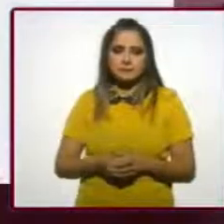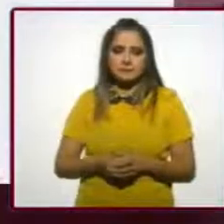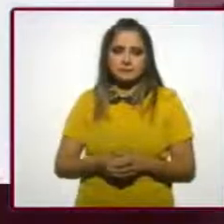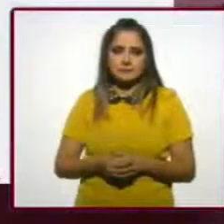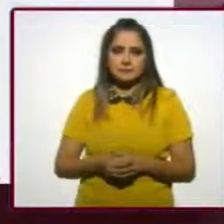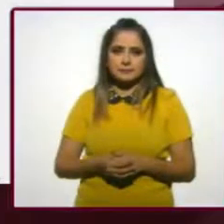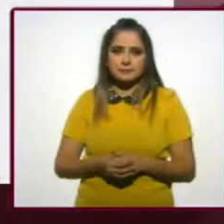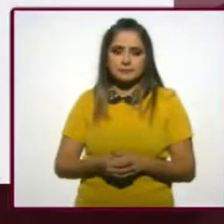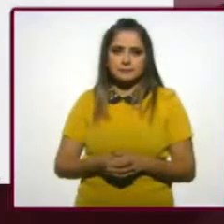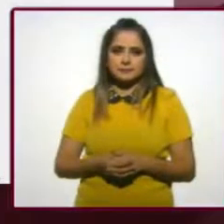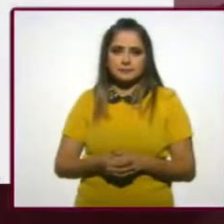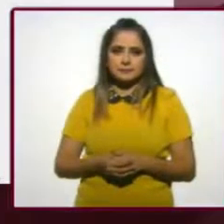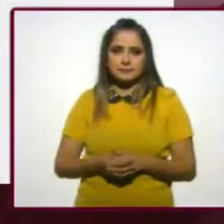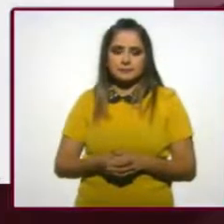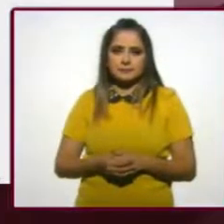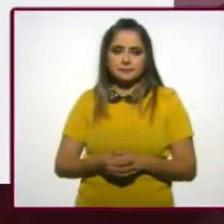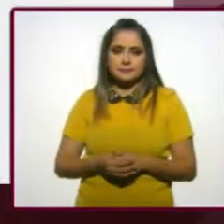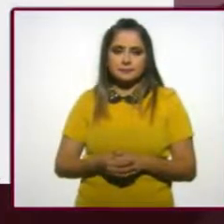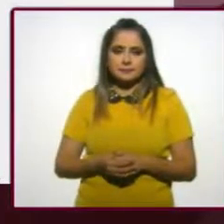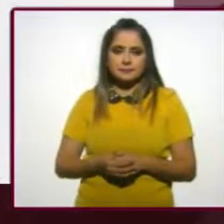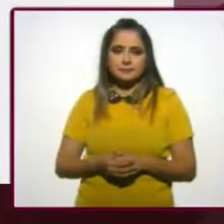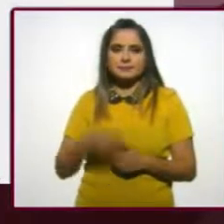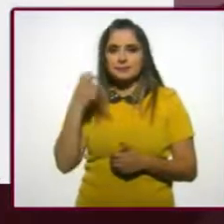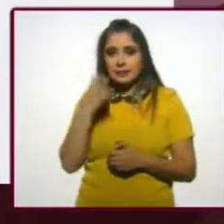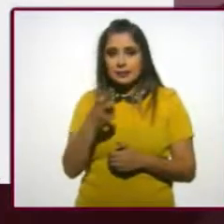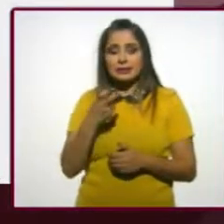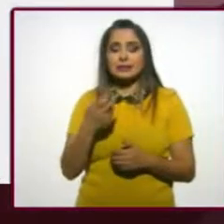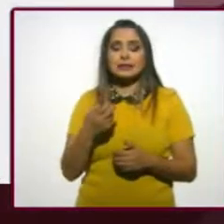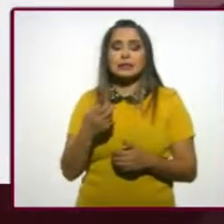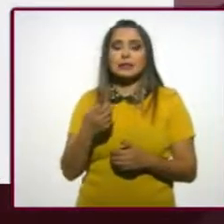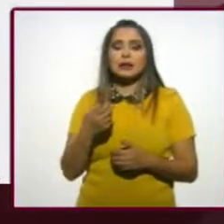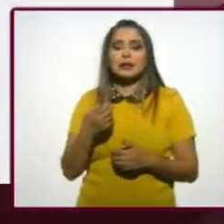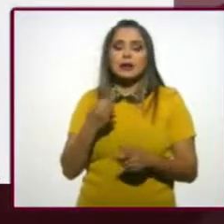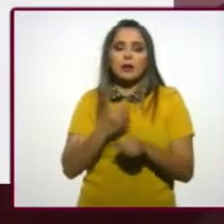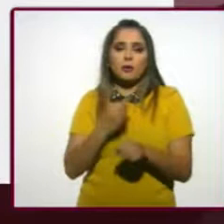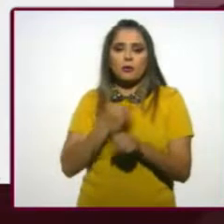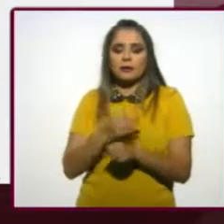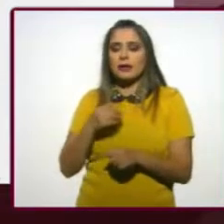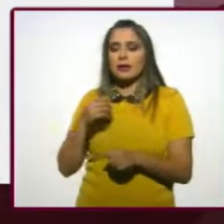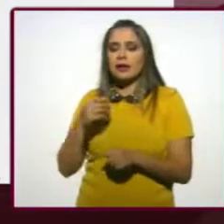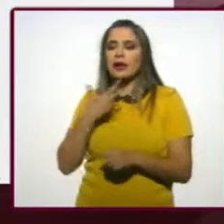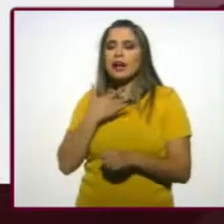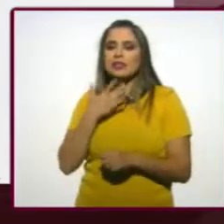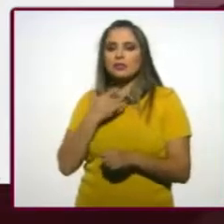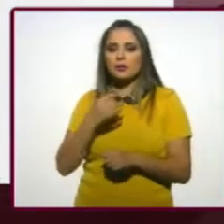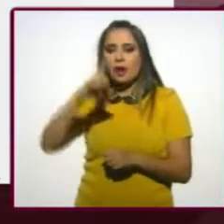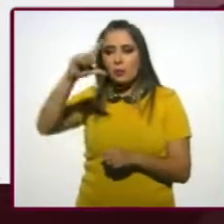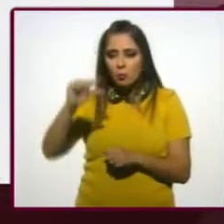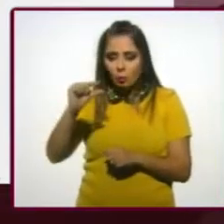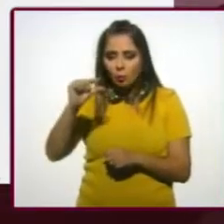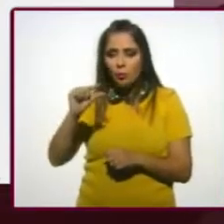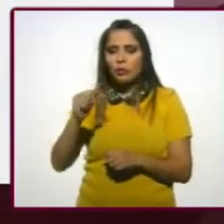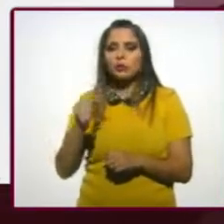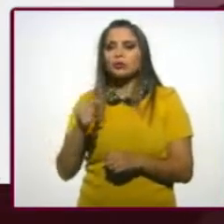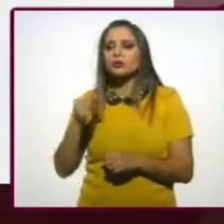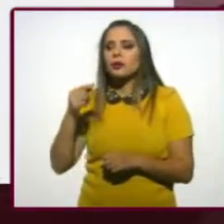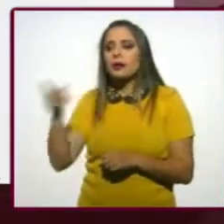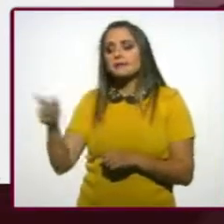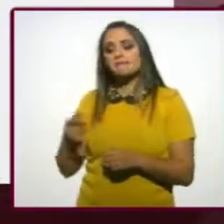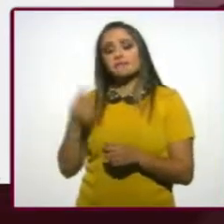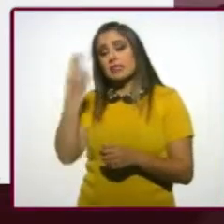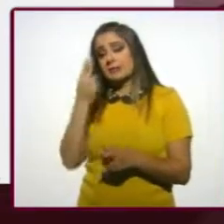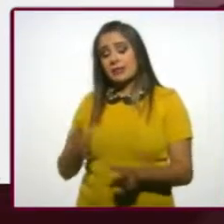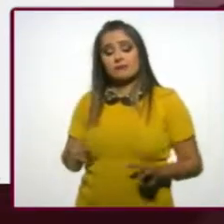de analizar qué puede estar tomando con esta medida que está llevando al desabasto de la gasolina y de